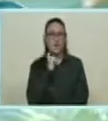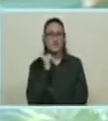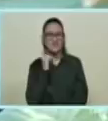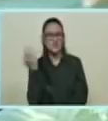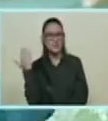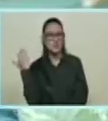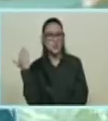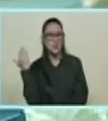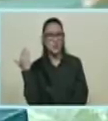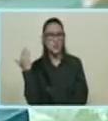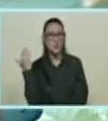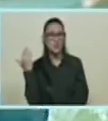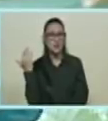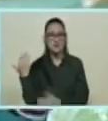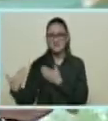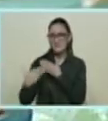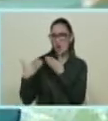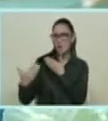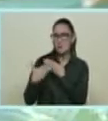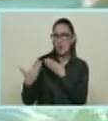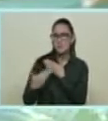los imperios nos persiguen